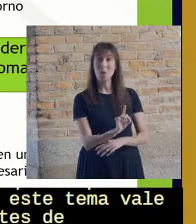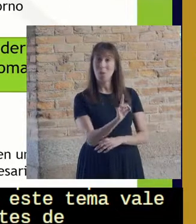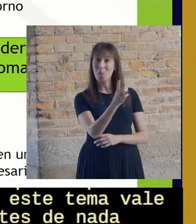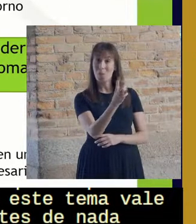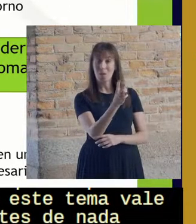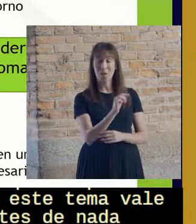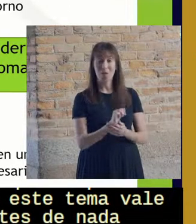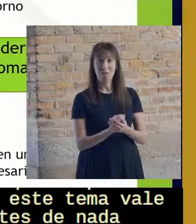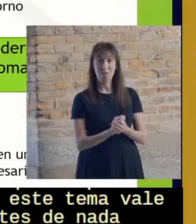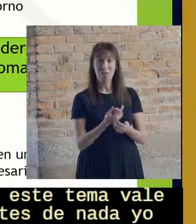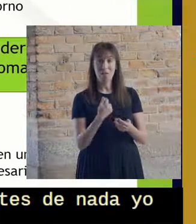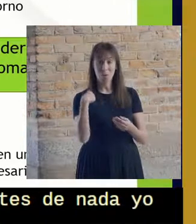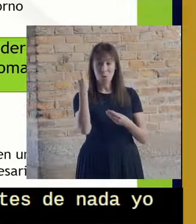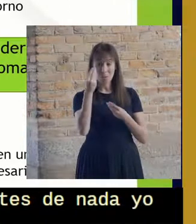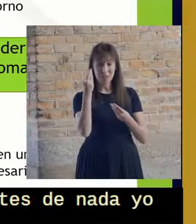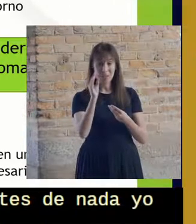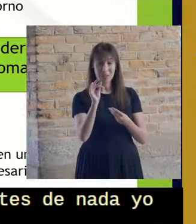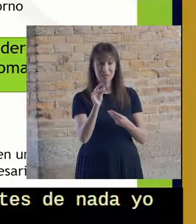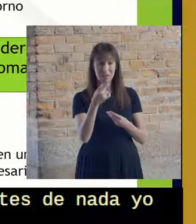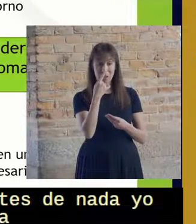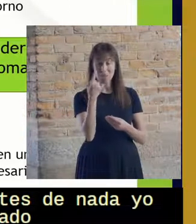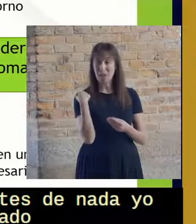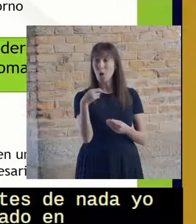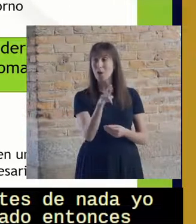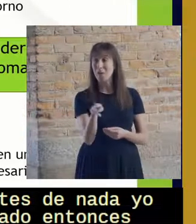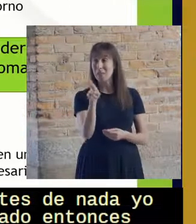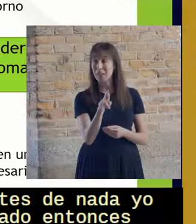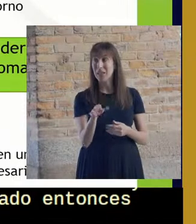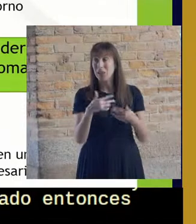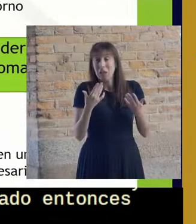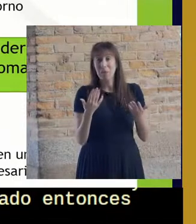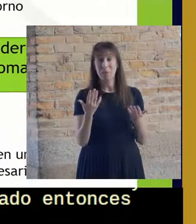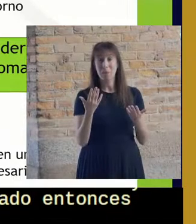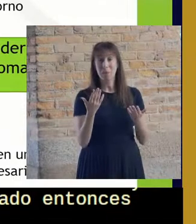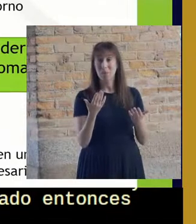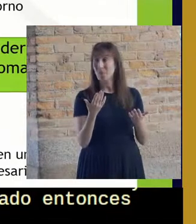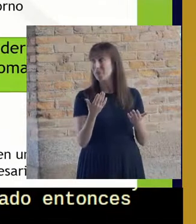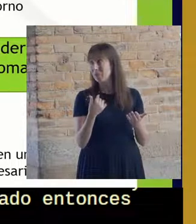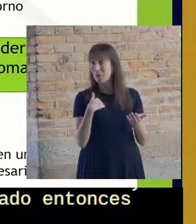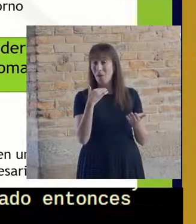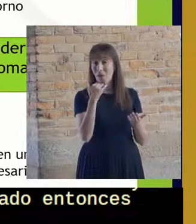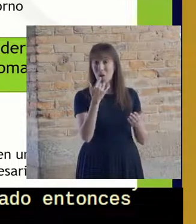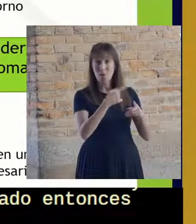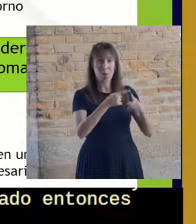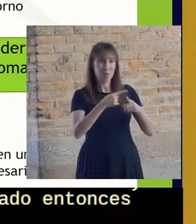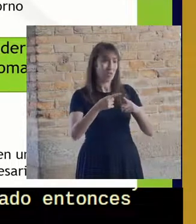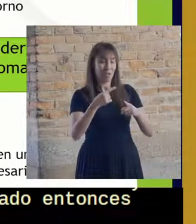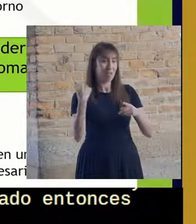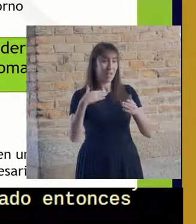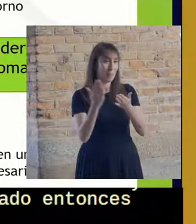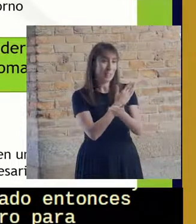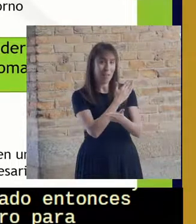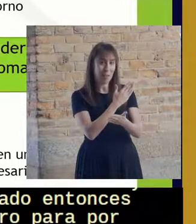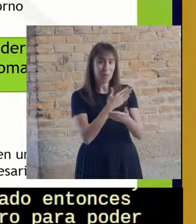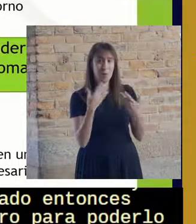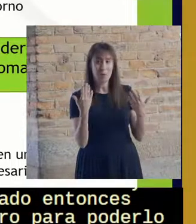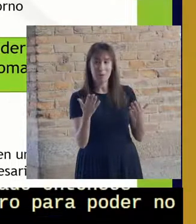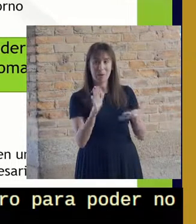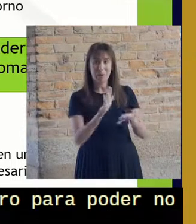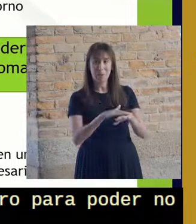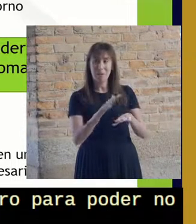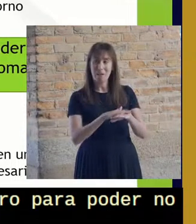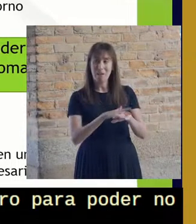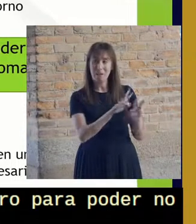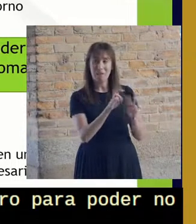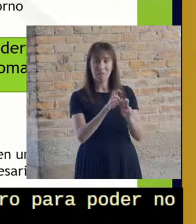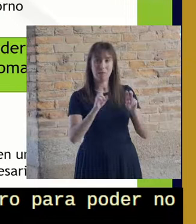nada Yo pensaba que sí que se iba a repetir del año pasado entonces bueno yo paso unas poquitas de cosas de largo pero para podernos para ponernos a